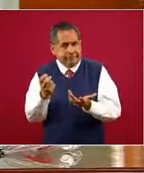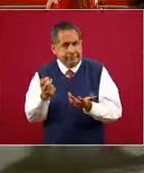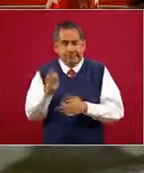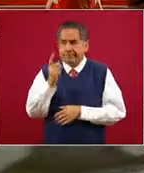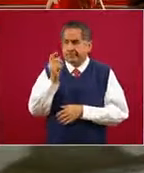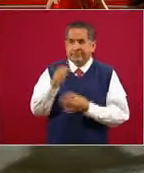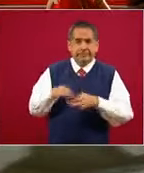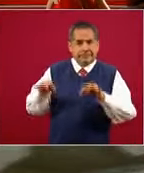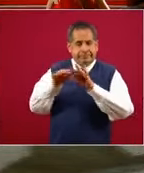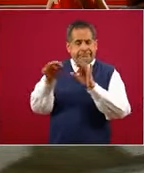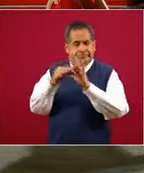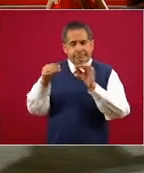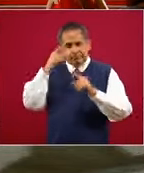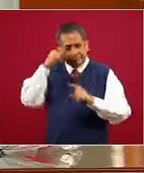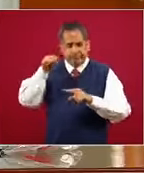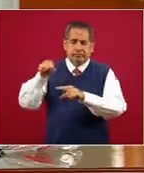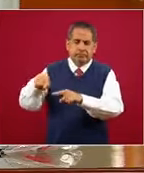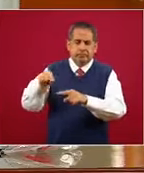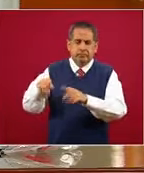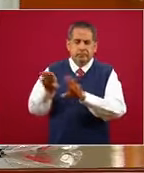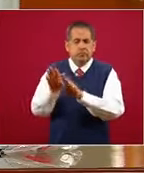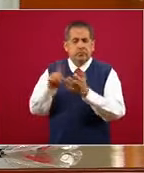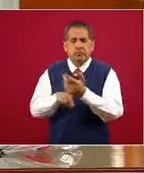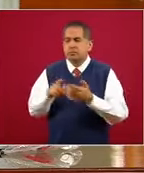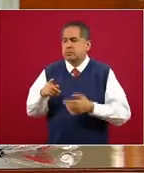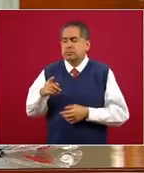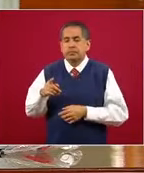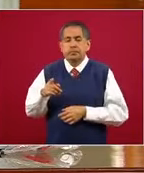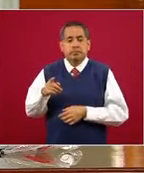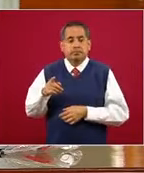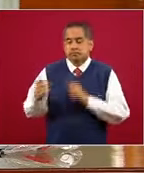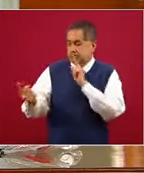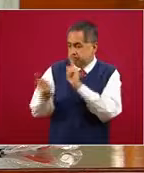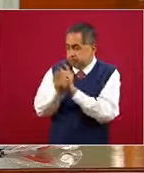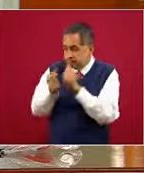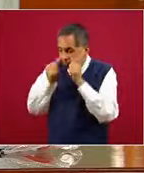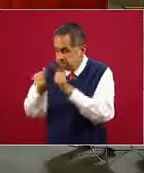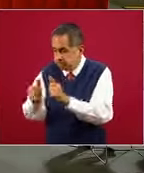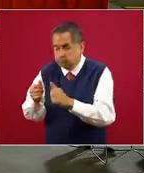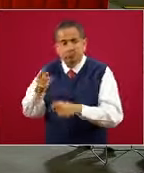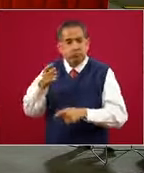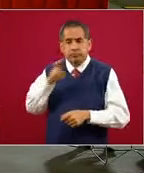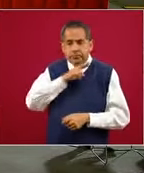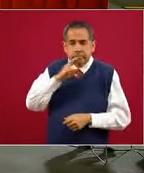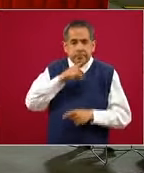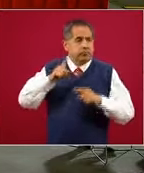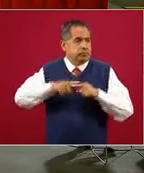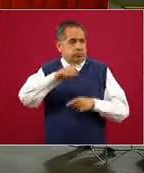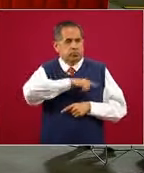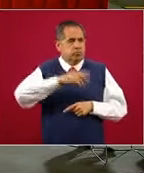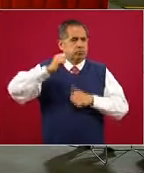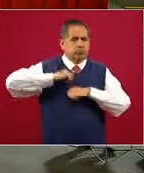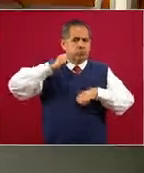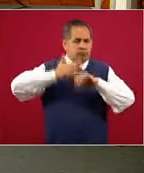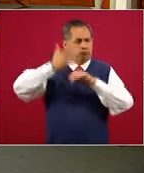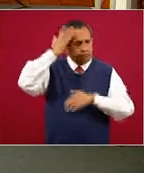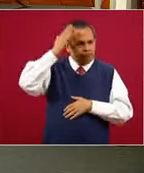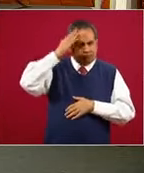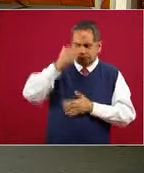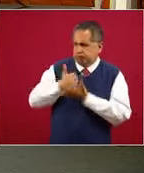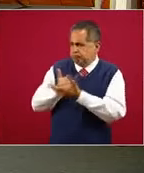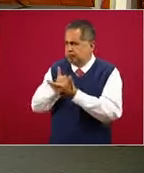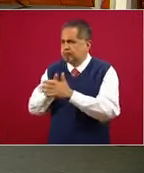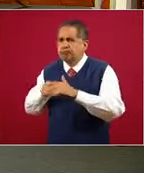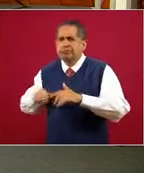cambio también en paradigma, para que el primer nivel de atención sean los líderes y los que nos van a llevar a la